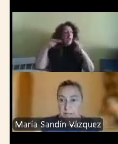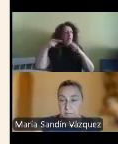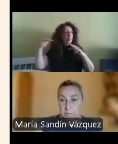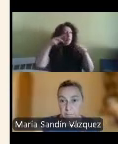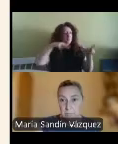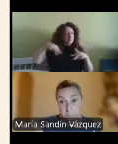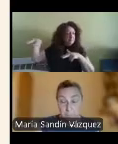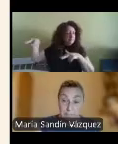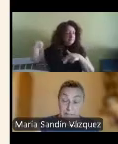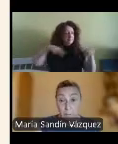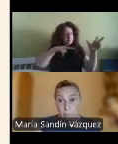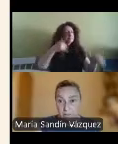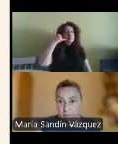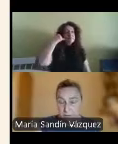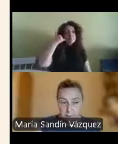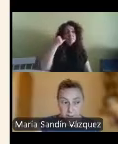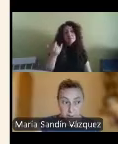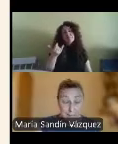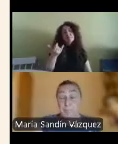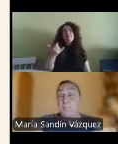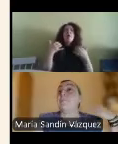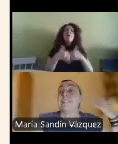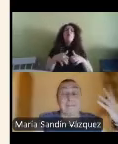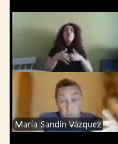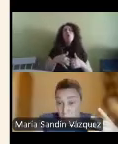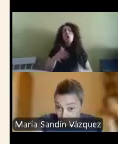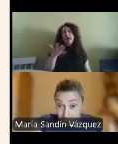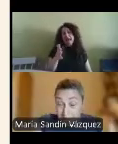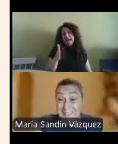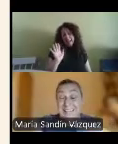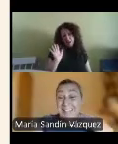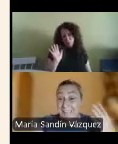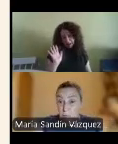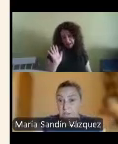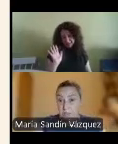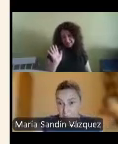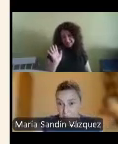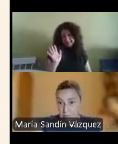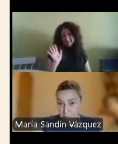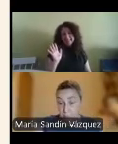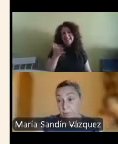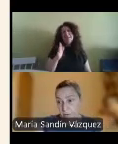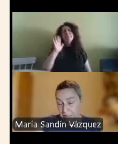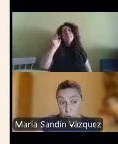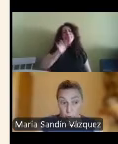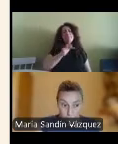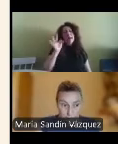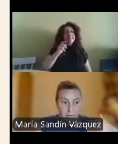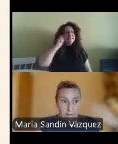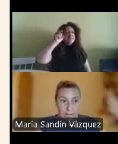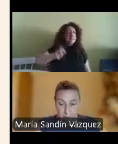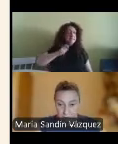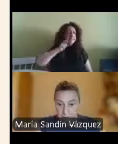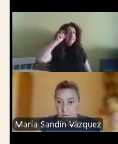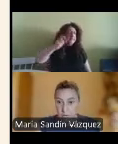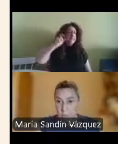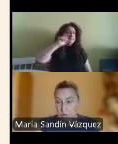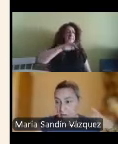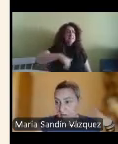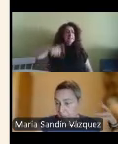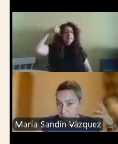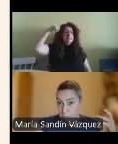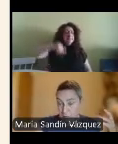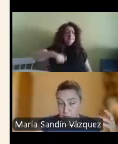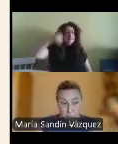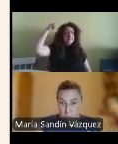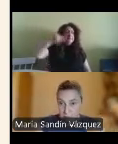según nos cuentan, reguleras, sobre todo también que tarda muchísimo en funcionar, con lo cual este retraso que tienen